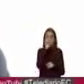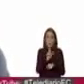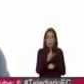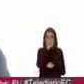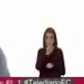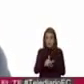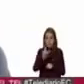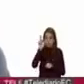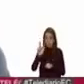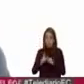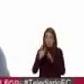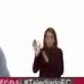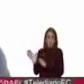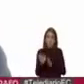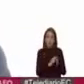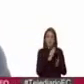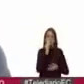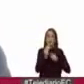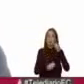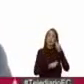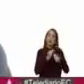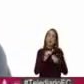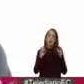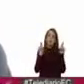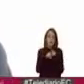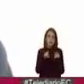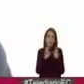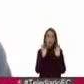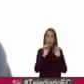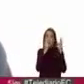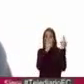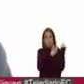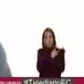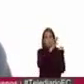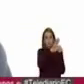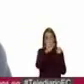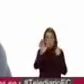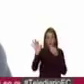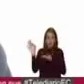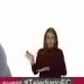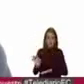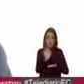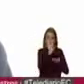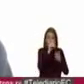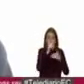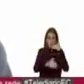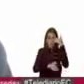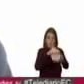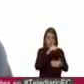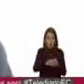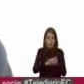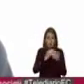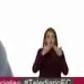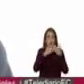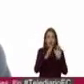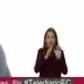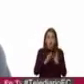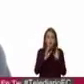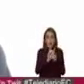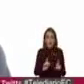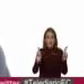sector formal que gana 500 dólares corresponde o representa o forma parte de una minoría privilegiada en el país. Te pongo un dato, Fabricio,